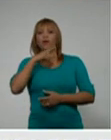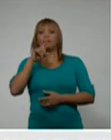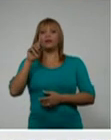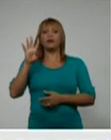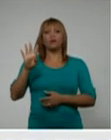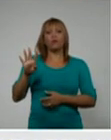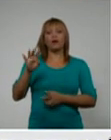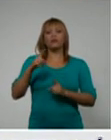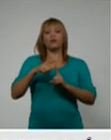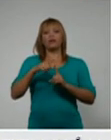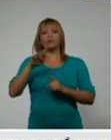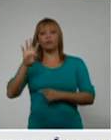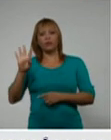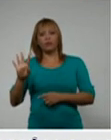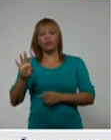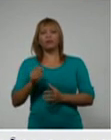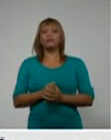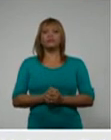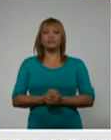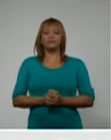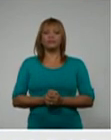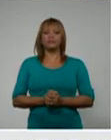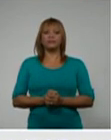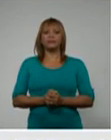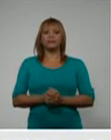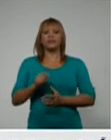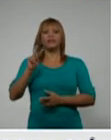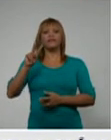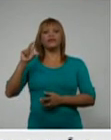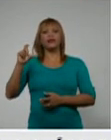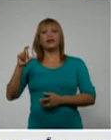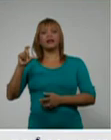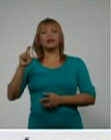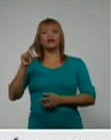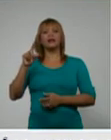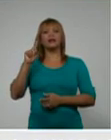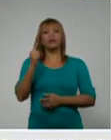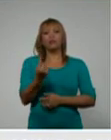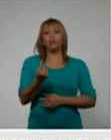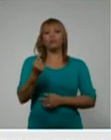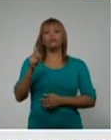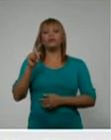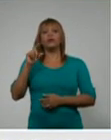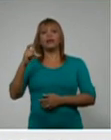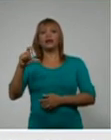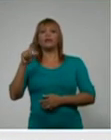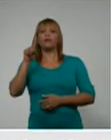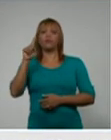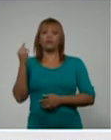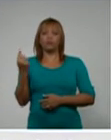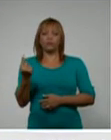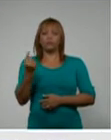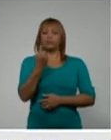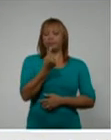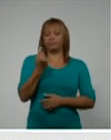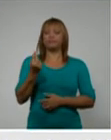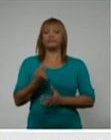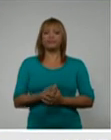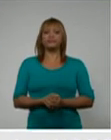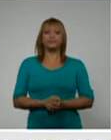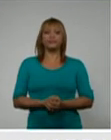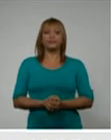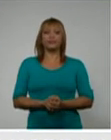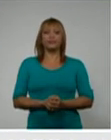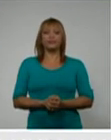de cada una de ellas, de Villa Clara y Camagüey, un caso de cada uno de ellos. En